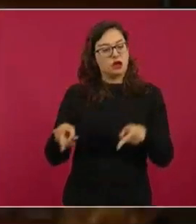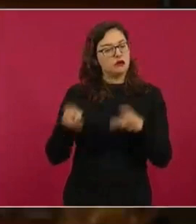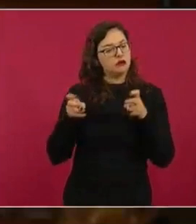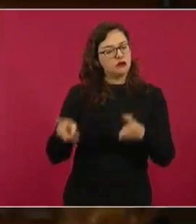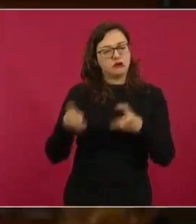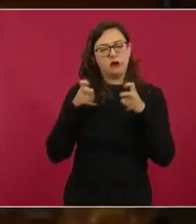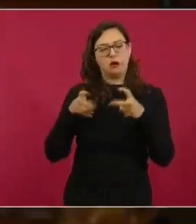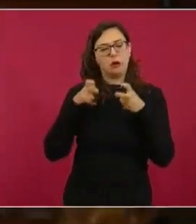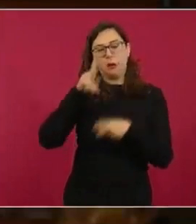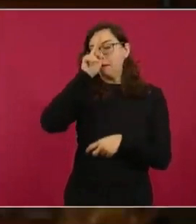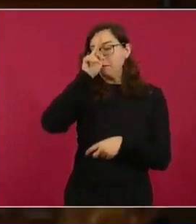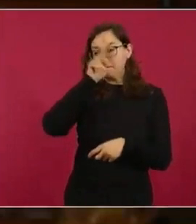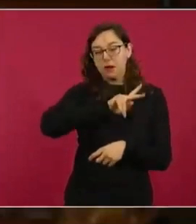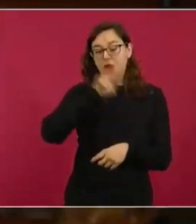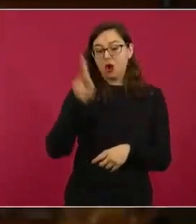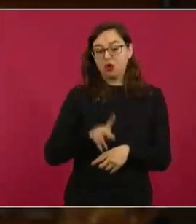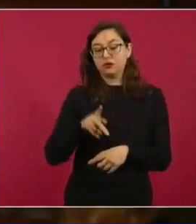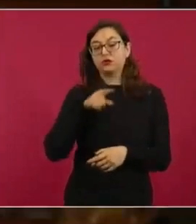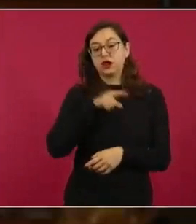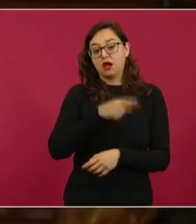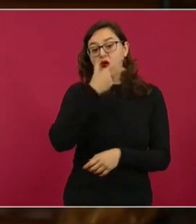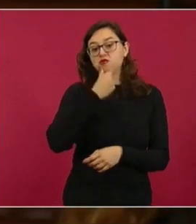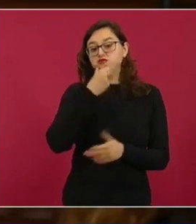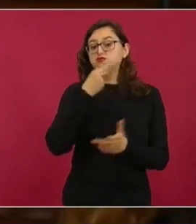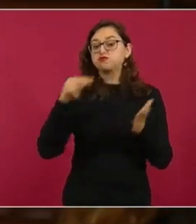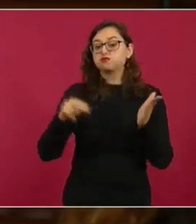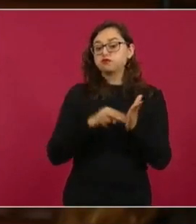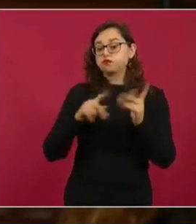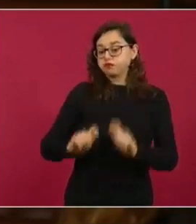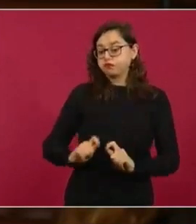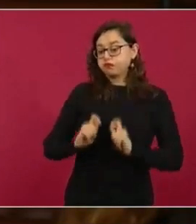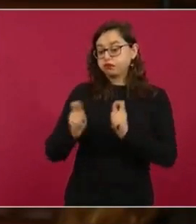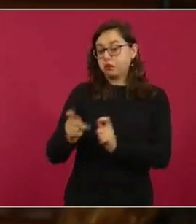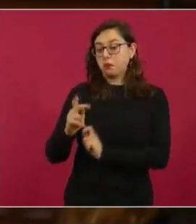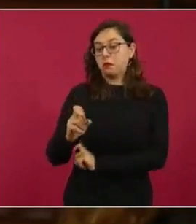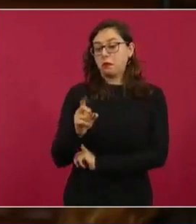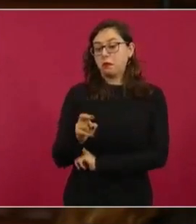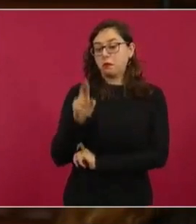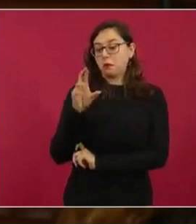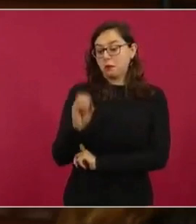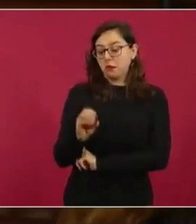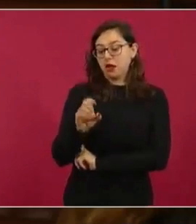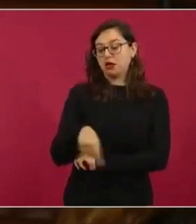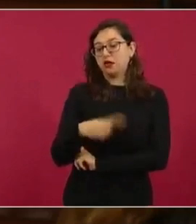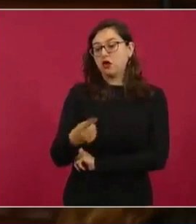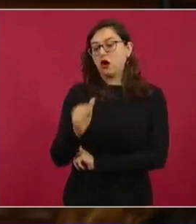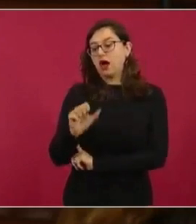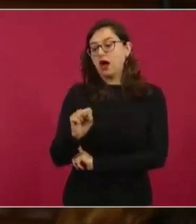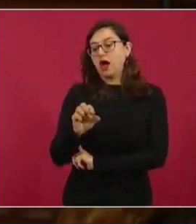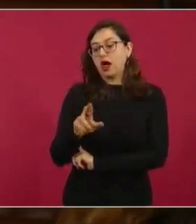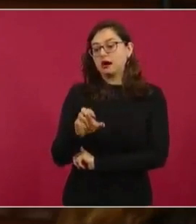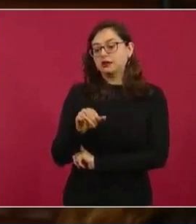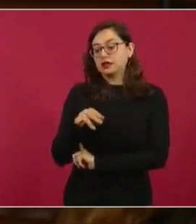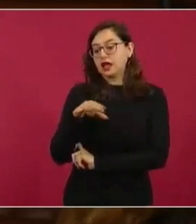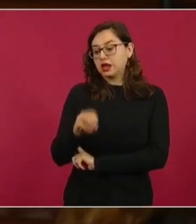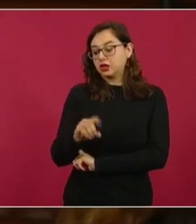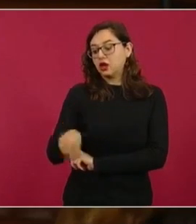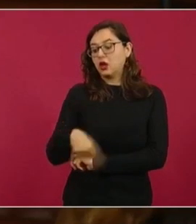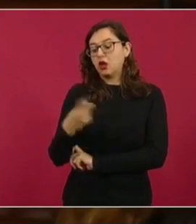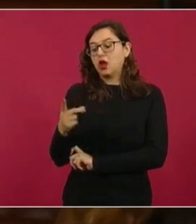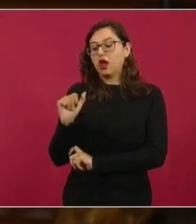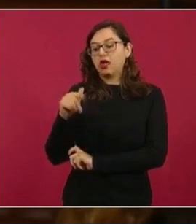Aspe Armella, en ese entonces el secretario de Hacienda, estaba ahí también Gil Díaz, Arsenio Farel Cubillas, Dante Delgado,